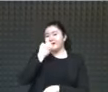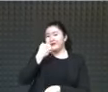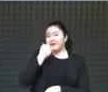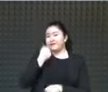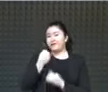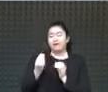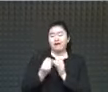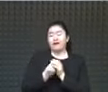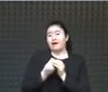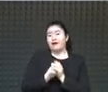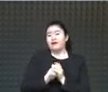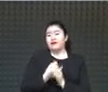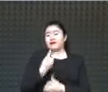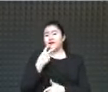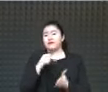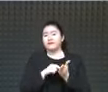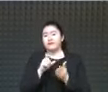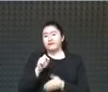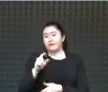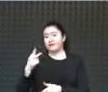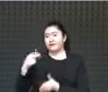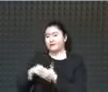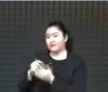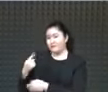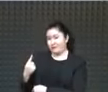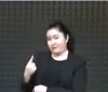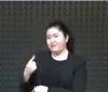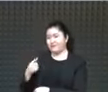inscripción también empezará después